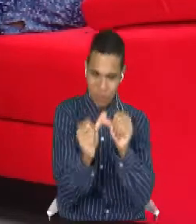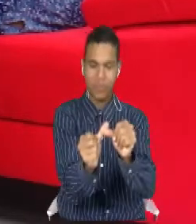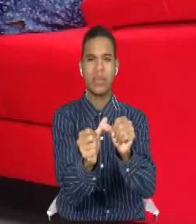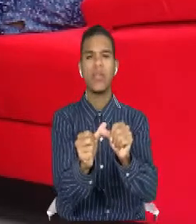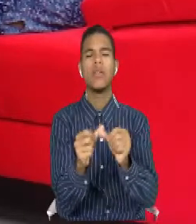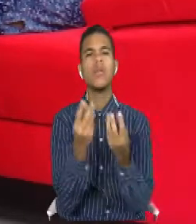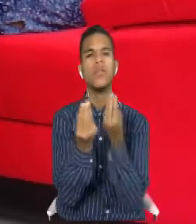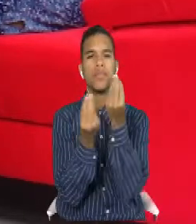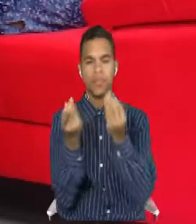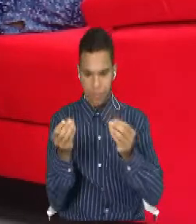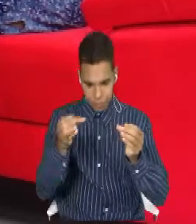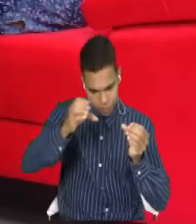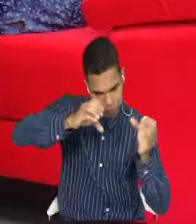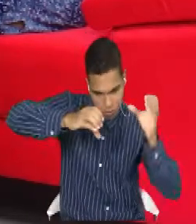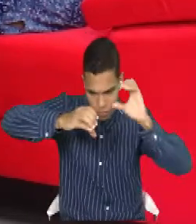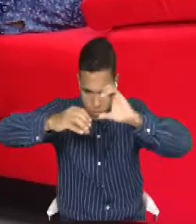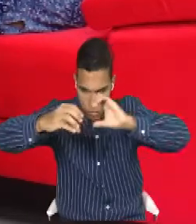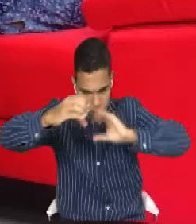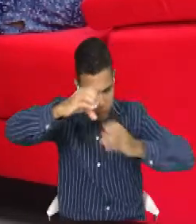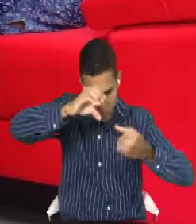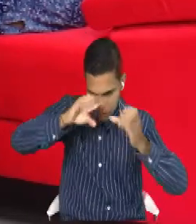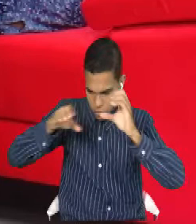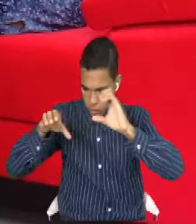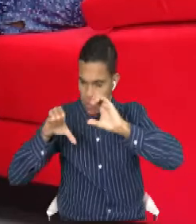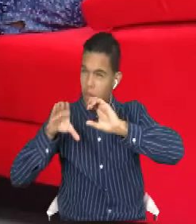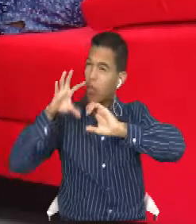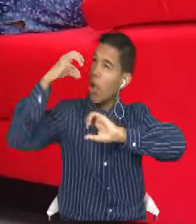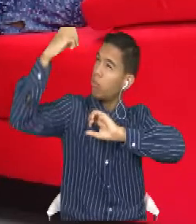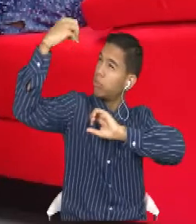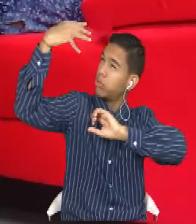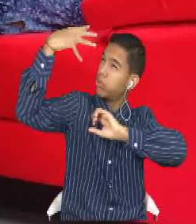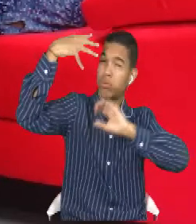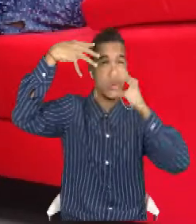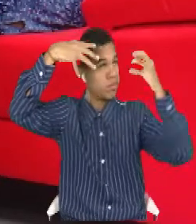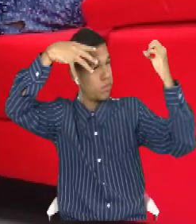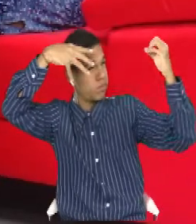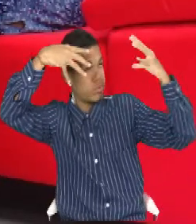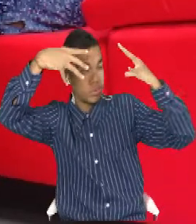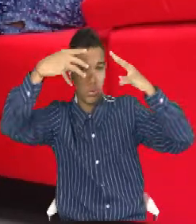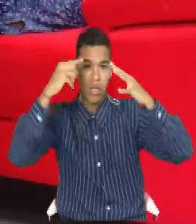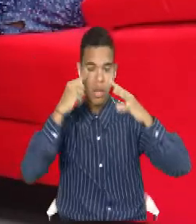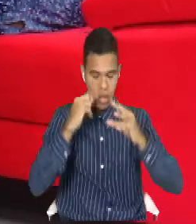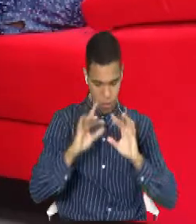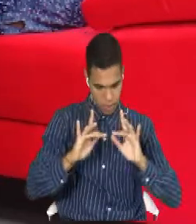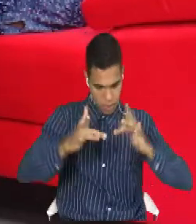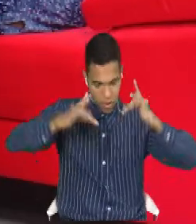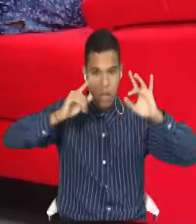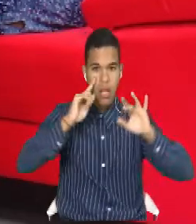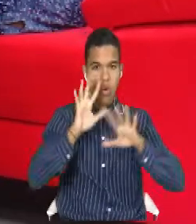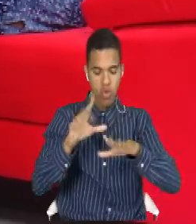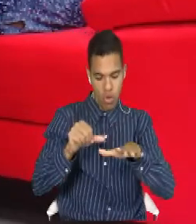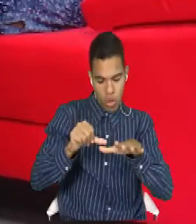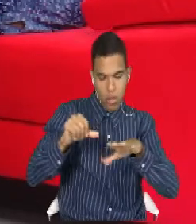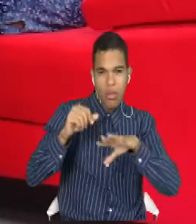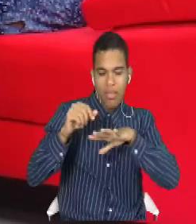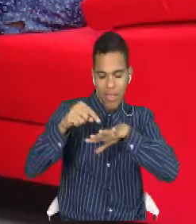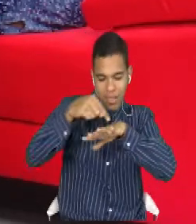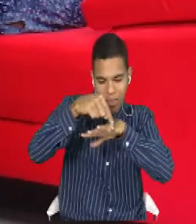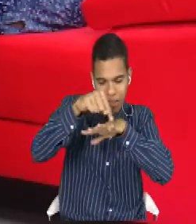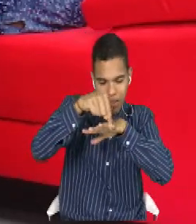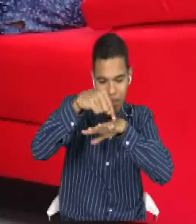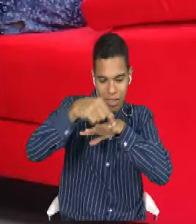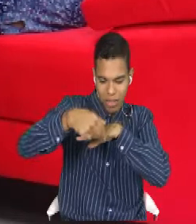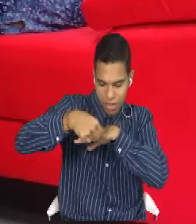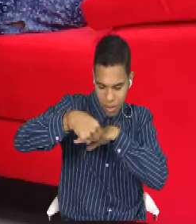unos esmaltes especializados que se activan con la luz ultravioleta o la luz LED, y hacen una adhesión en la uña especial que permite